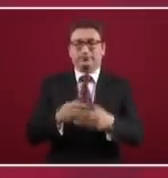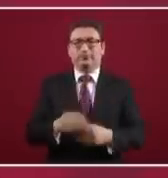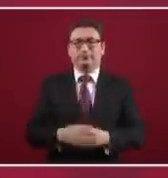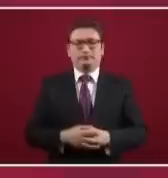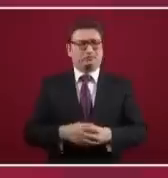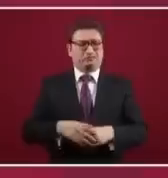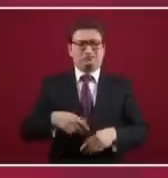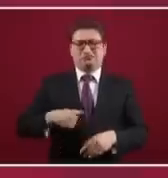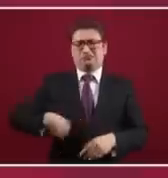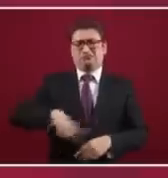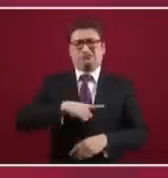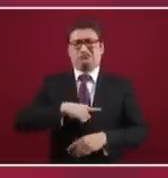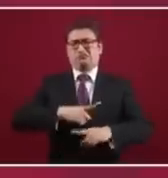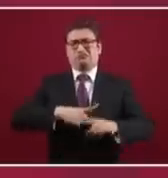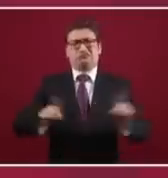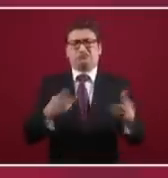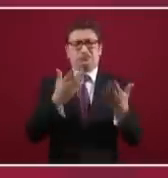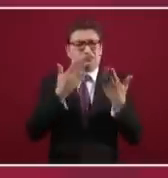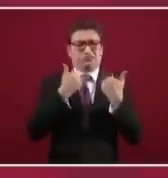Nada.